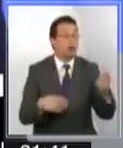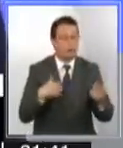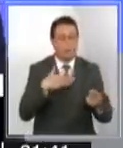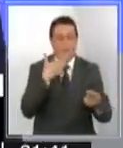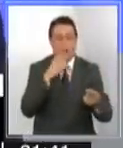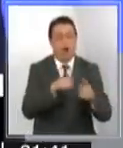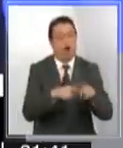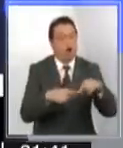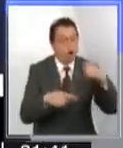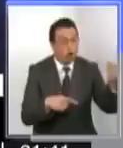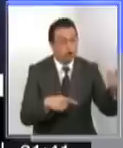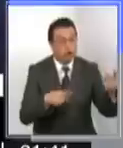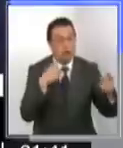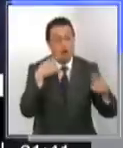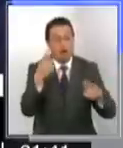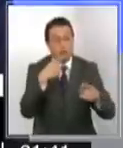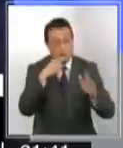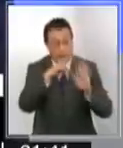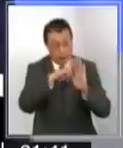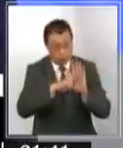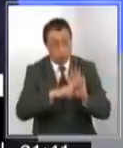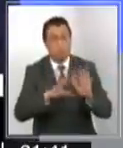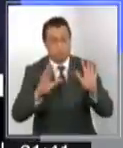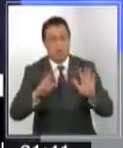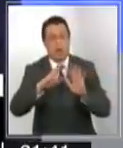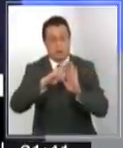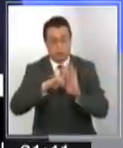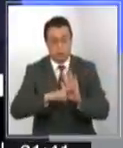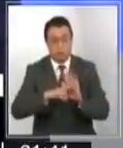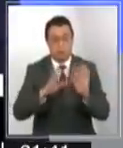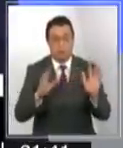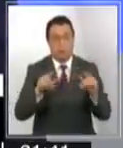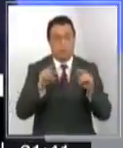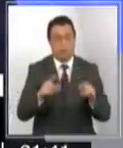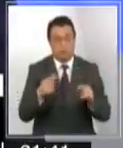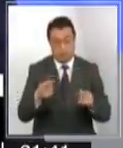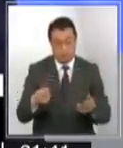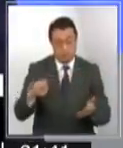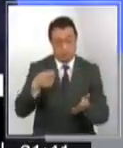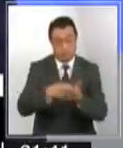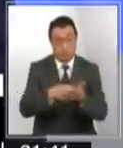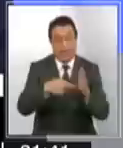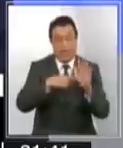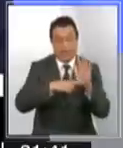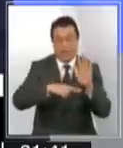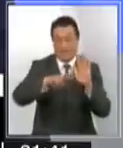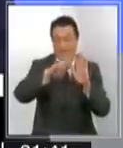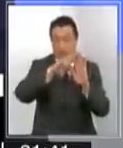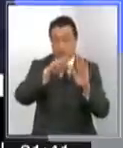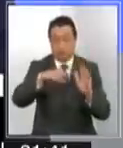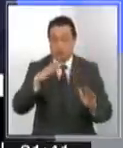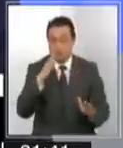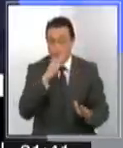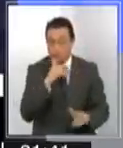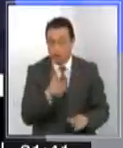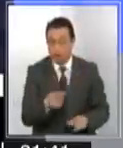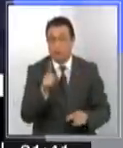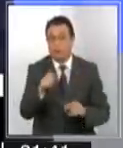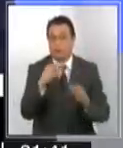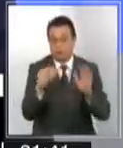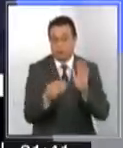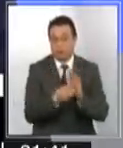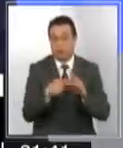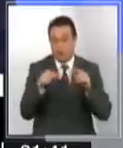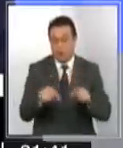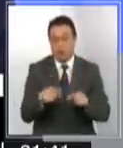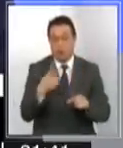otra pasa por regularlo, lo regularía. Esta ley ni siquiera contempla dinero para la rehabilitación, que es necesario. No contemplaba o no contempla hasta ahora